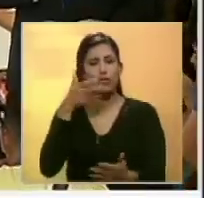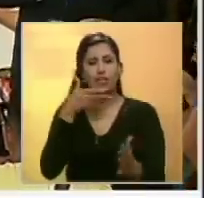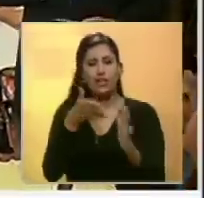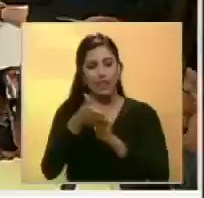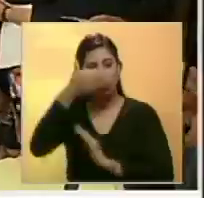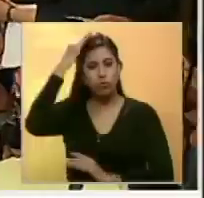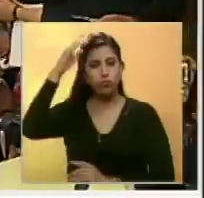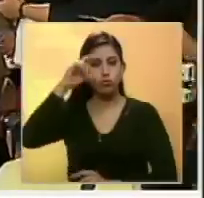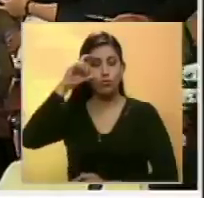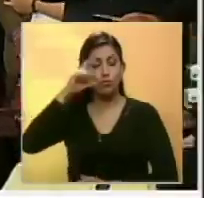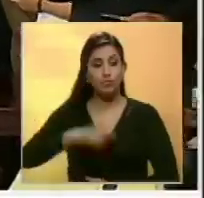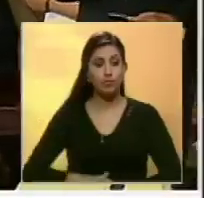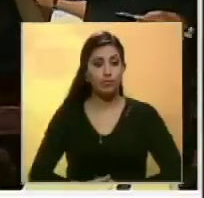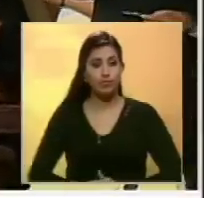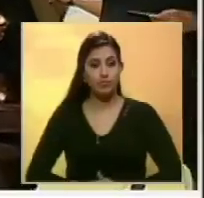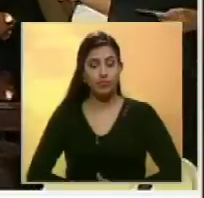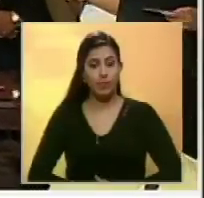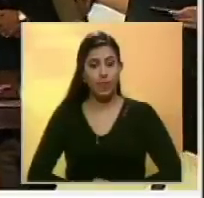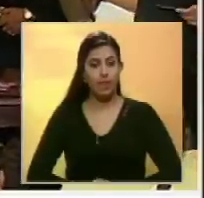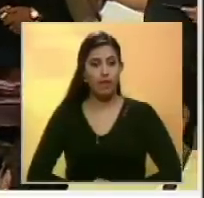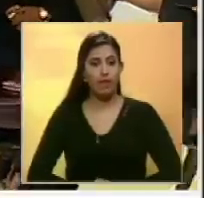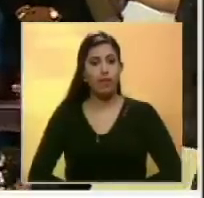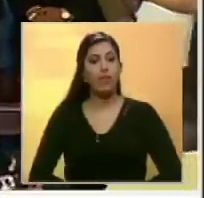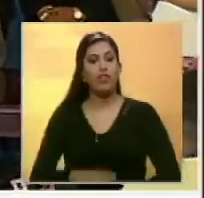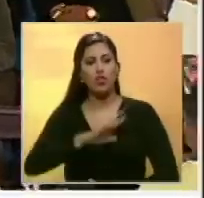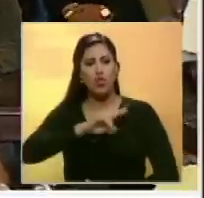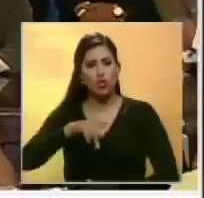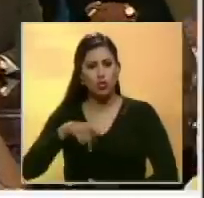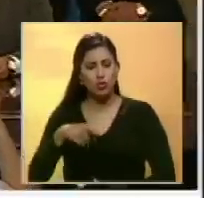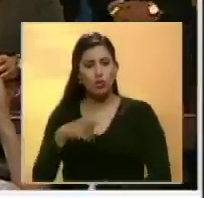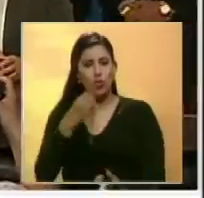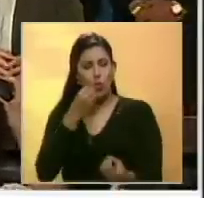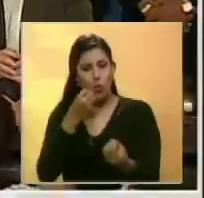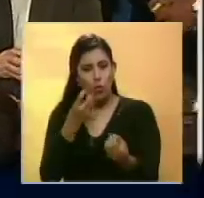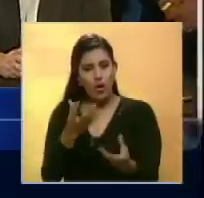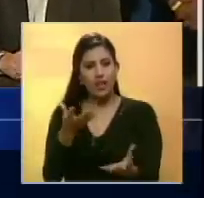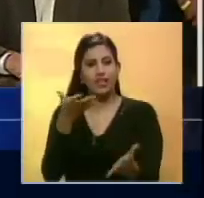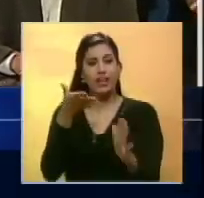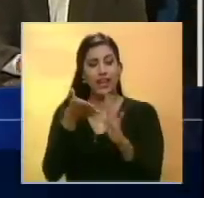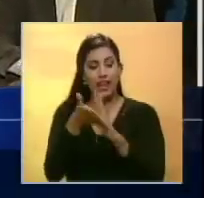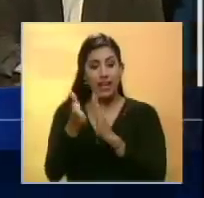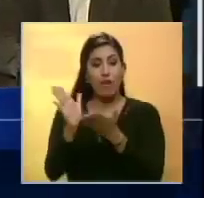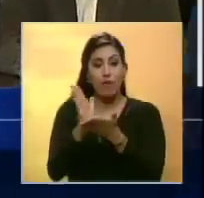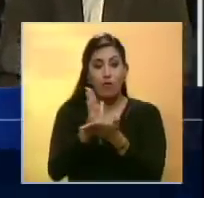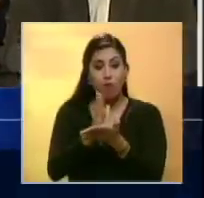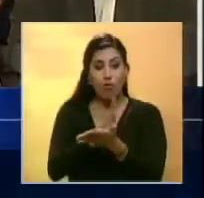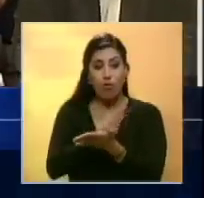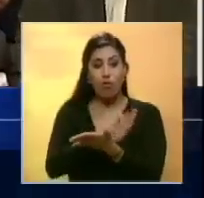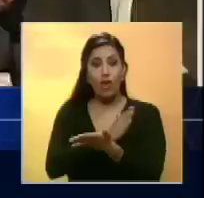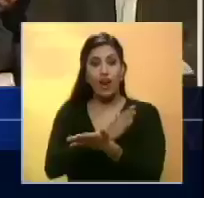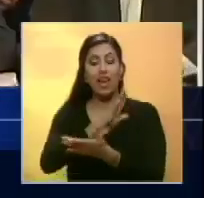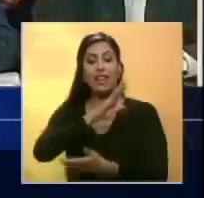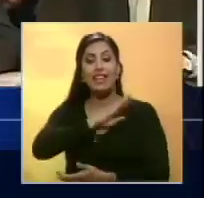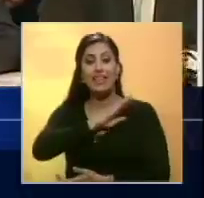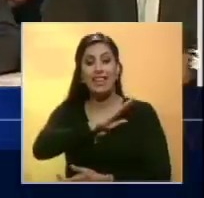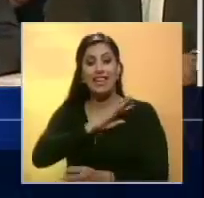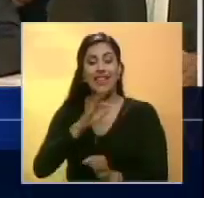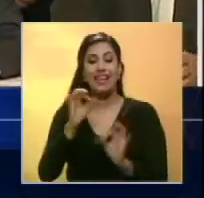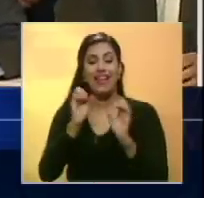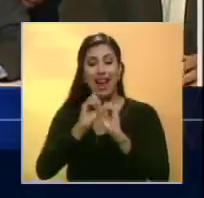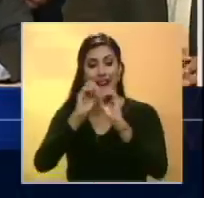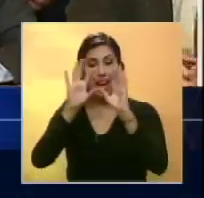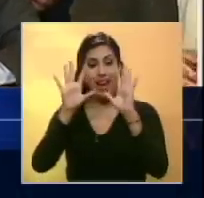Asamblea Nacional. Decimos frustrar o eliminar las facultades